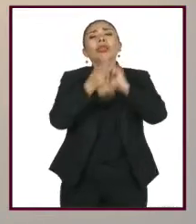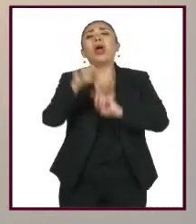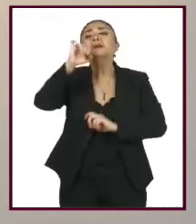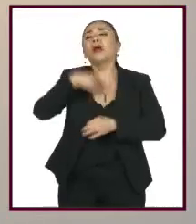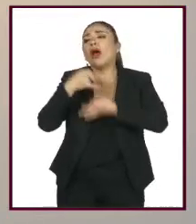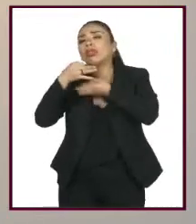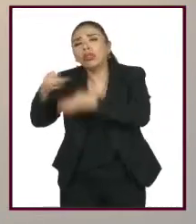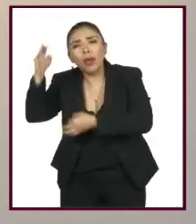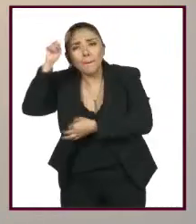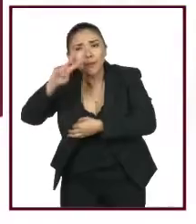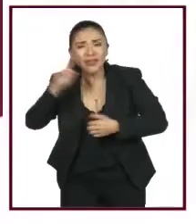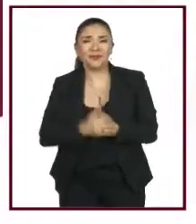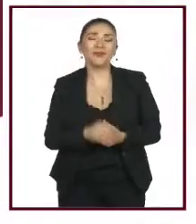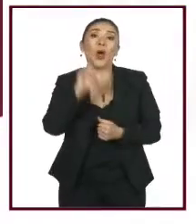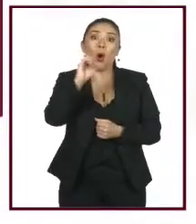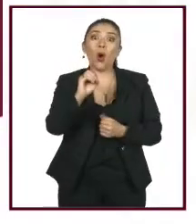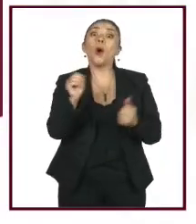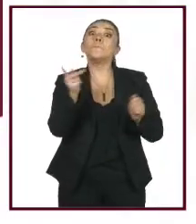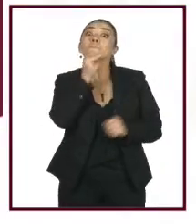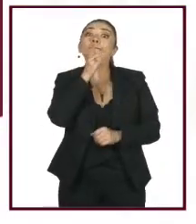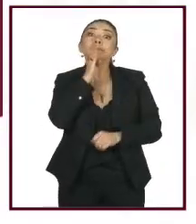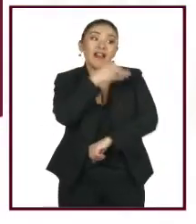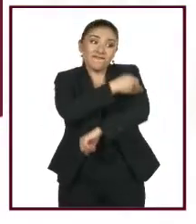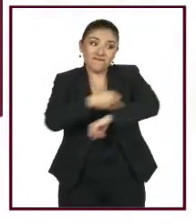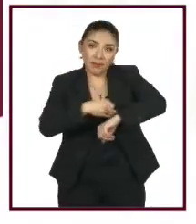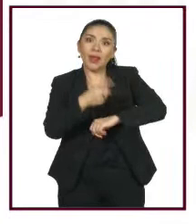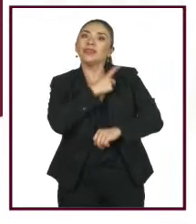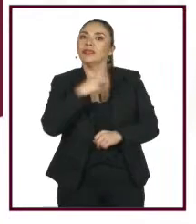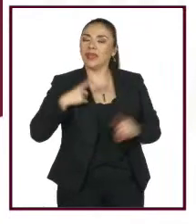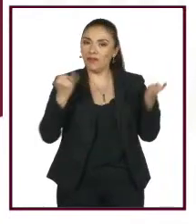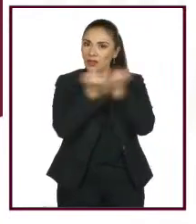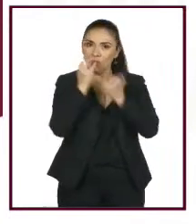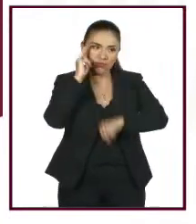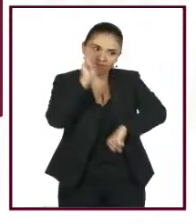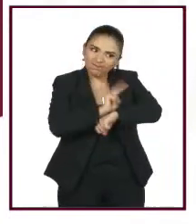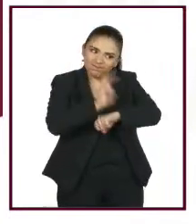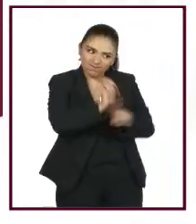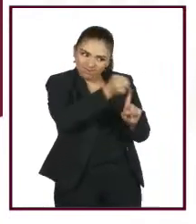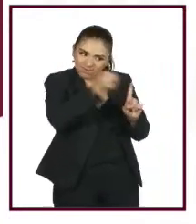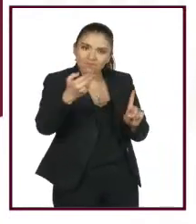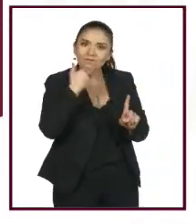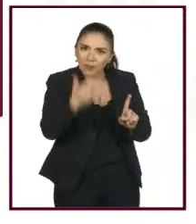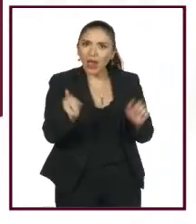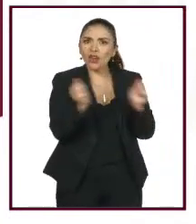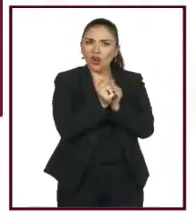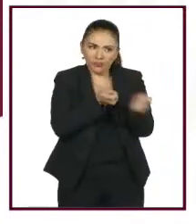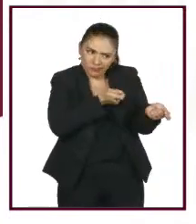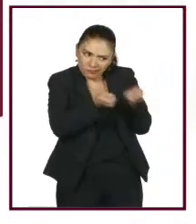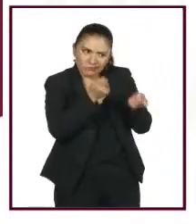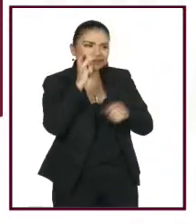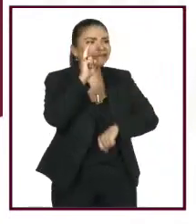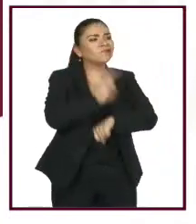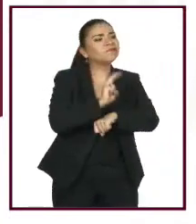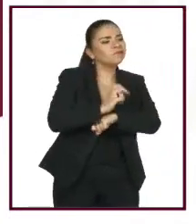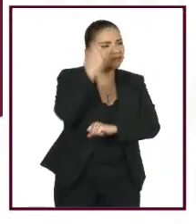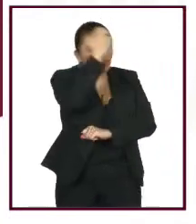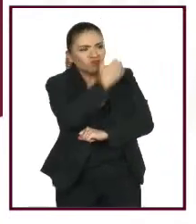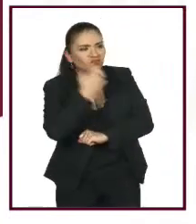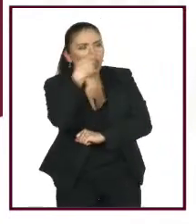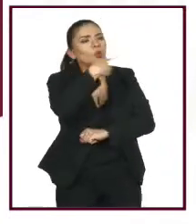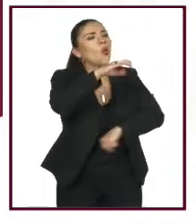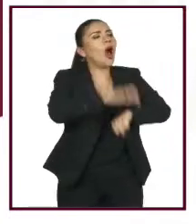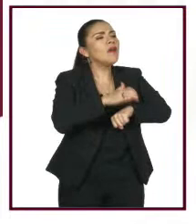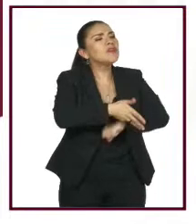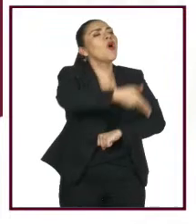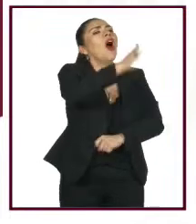nivel familiar, la adecuada supervisión también es importante, de los padres o de los tutores, que haya una adecuada supervisión, que sepan quiénes son